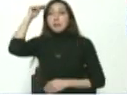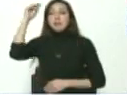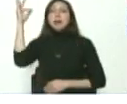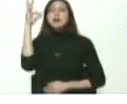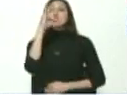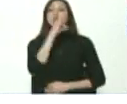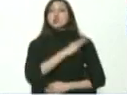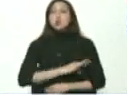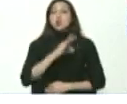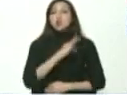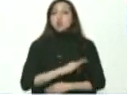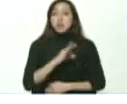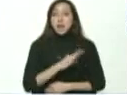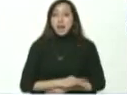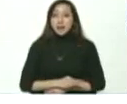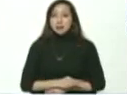social,